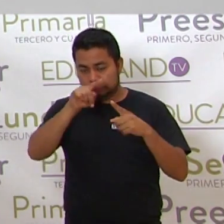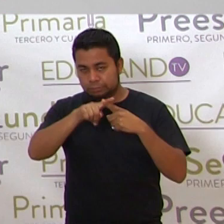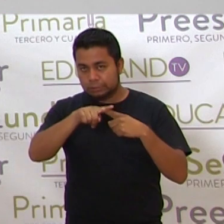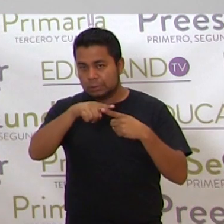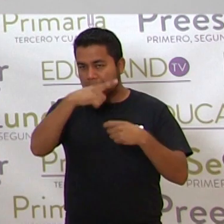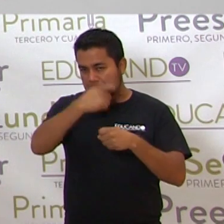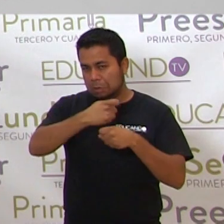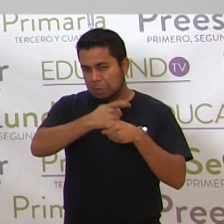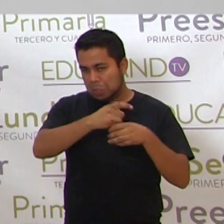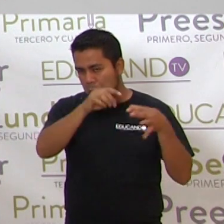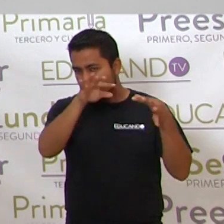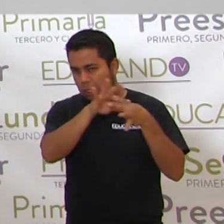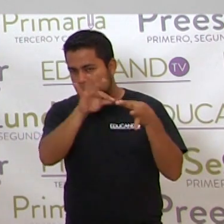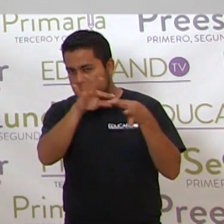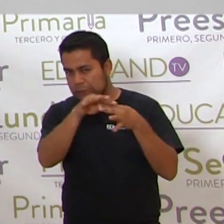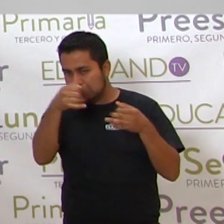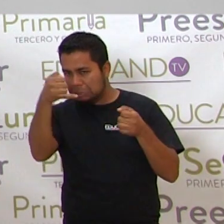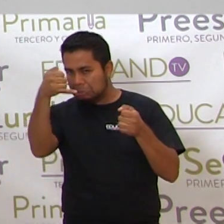describir, ¿bien?